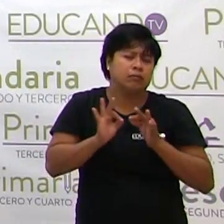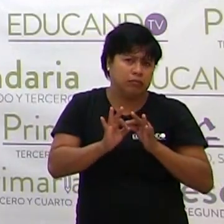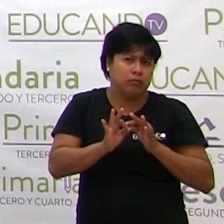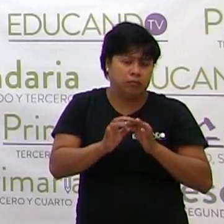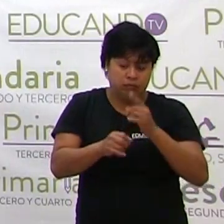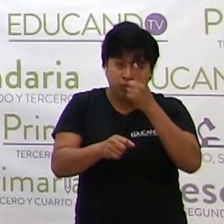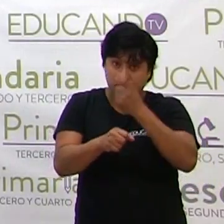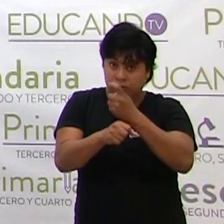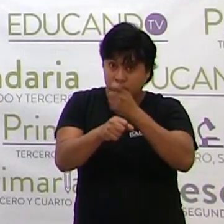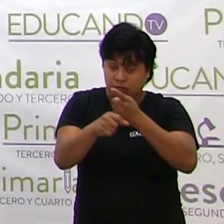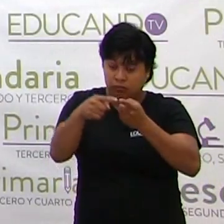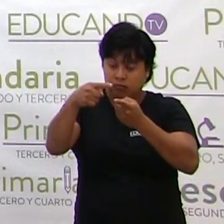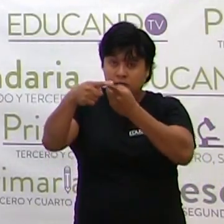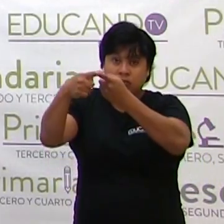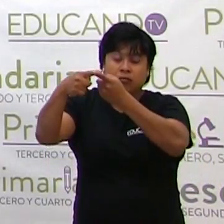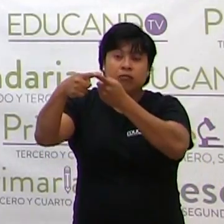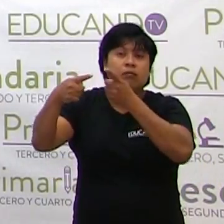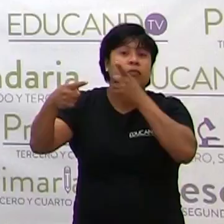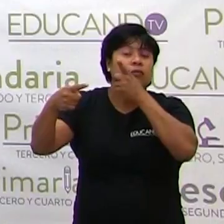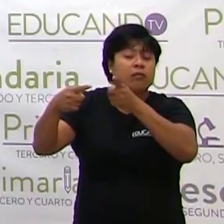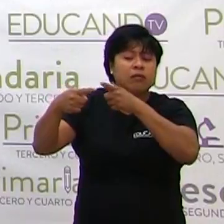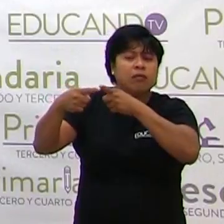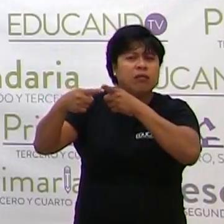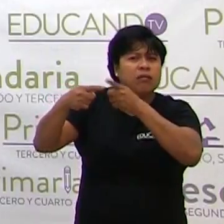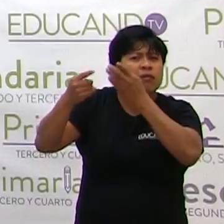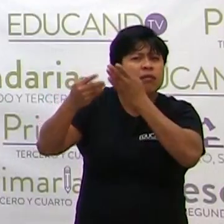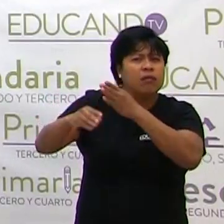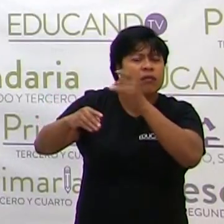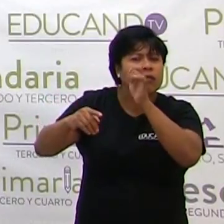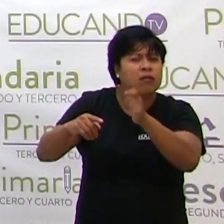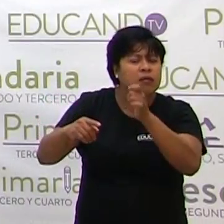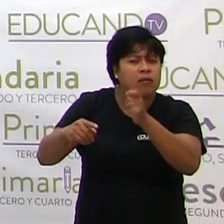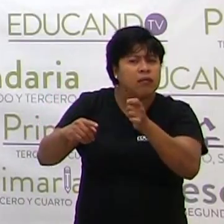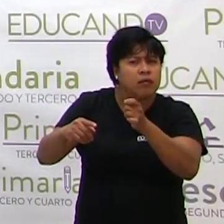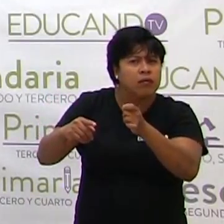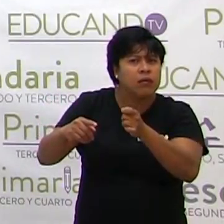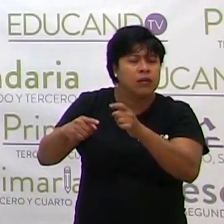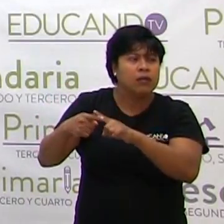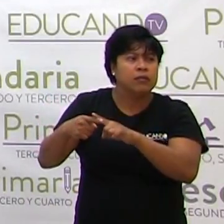primera, vamos a hablar de lo que es